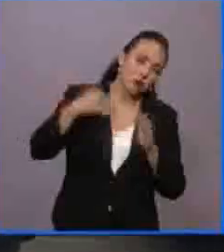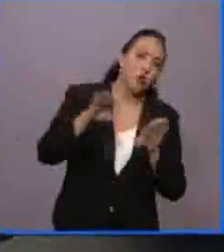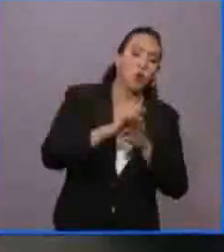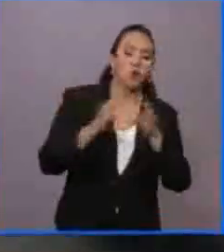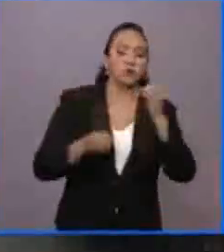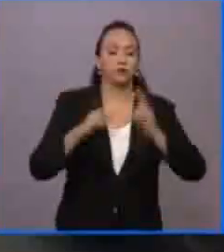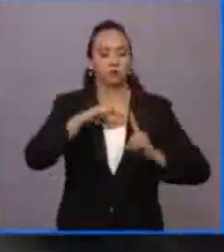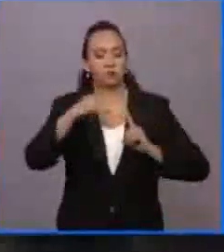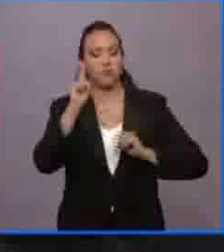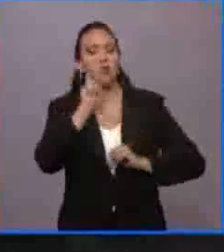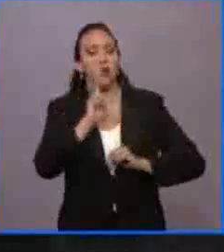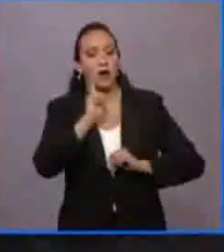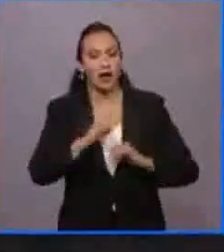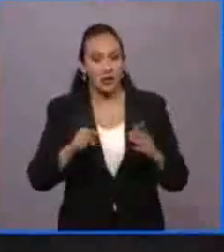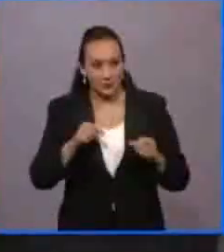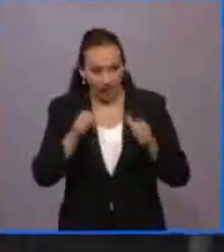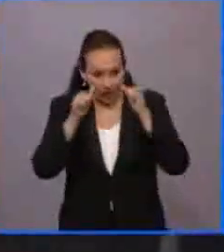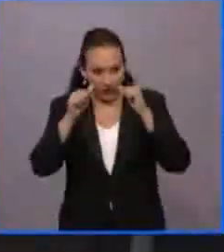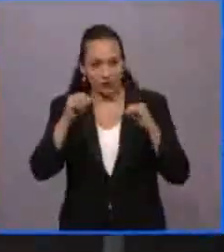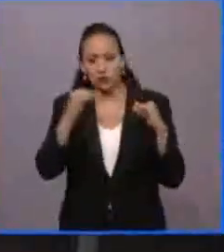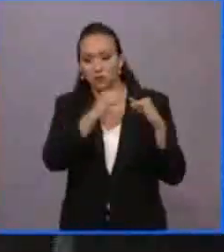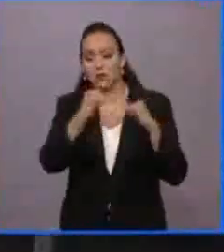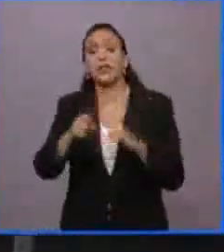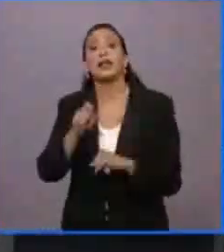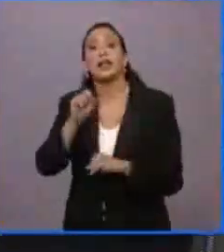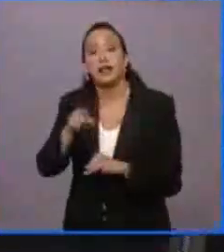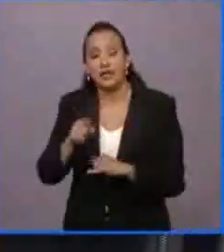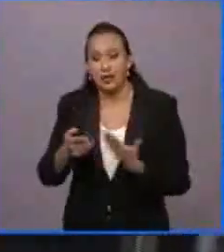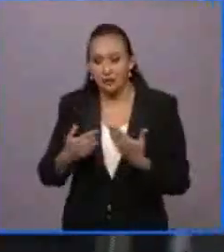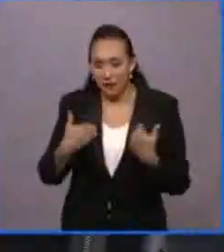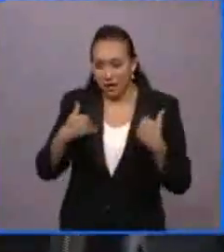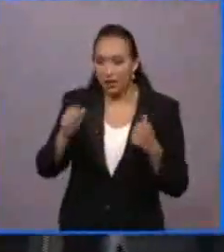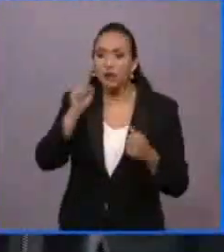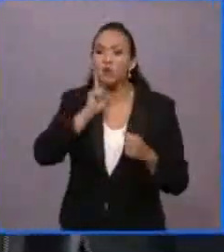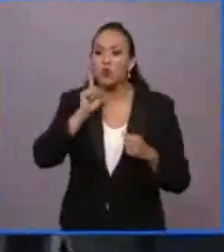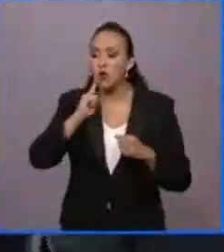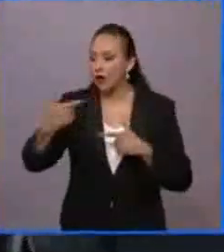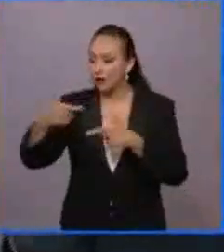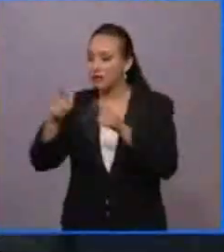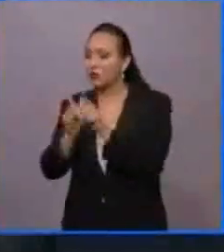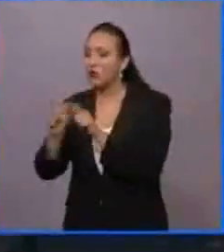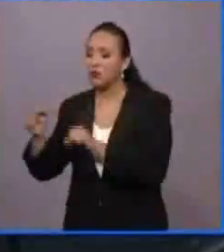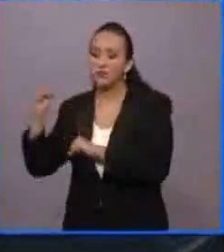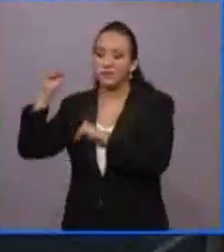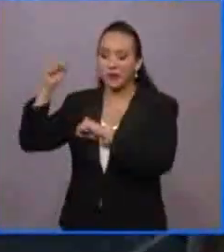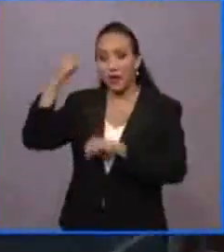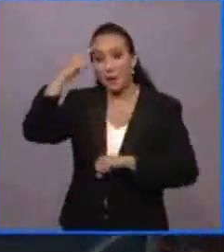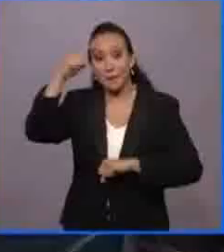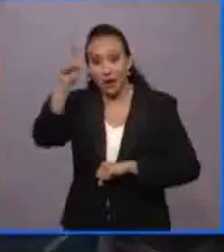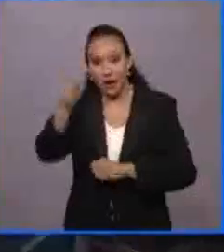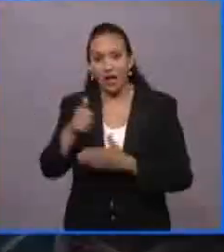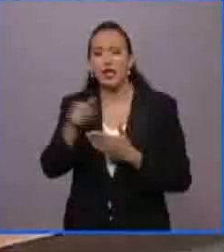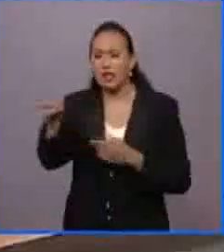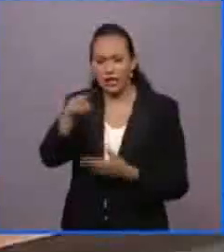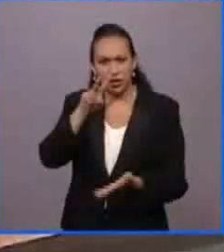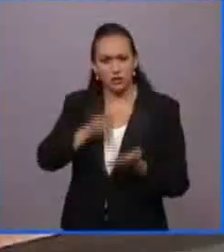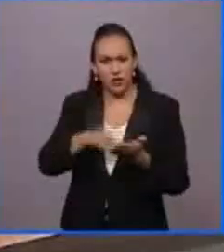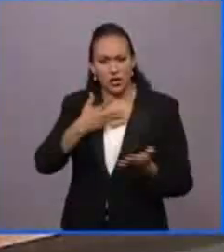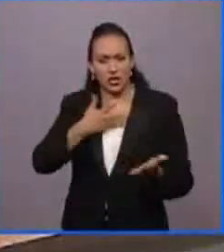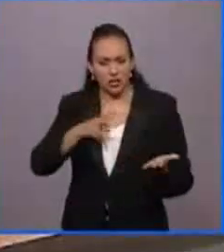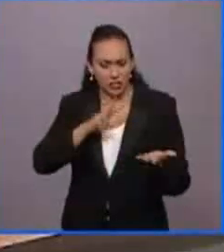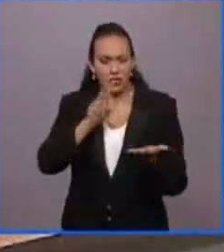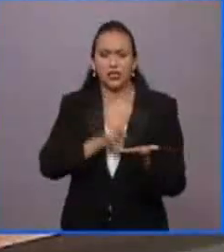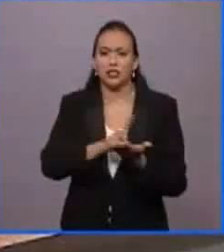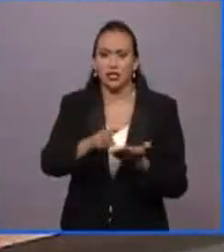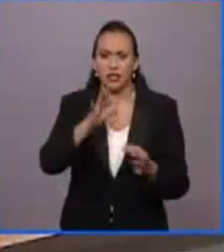y el enfoque institucional, así como las aportaciones de los liderazgos feministas en la construcción de las mujeres como sujetas de derechos y